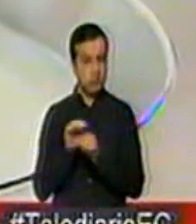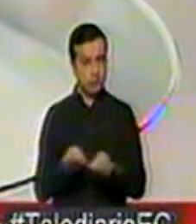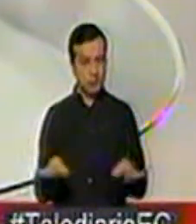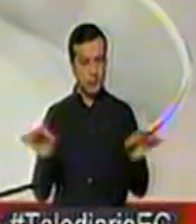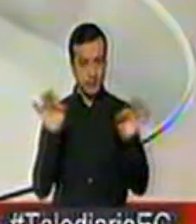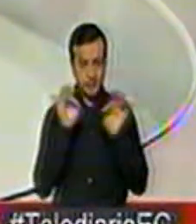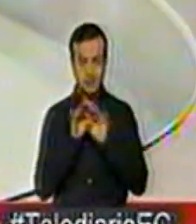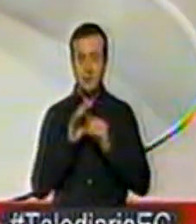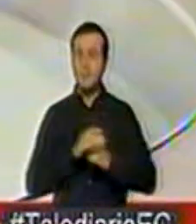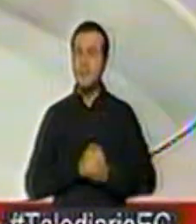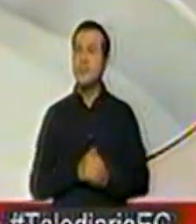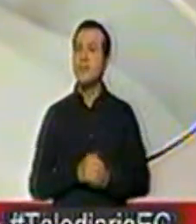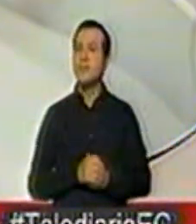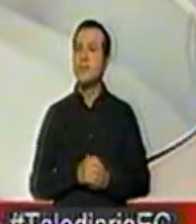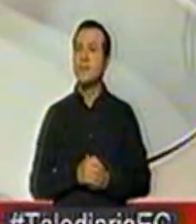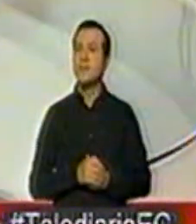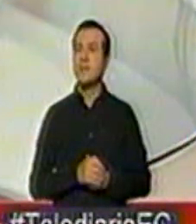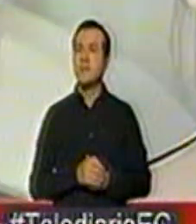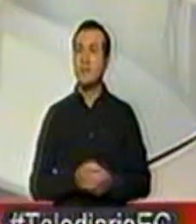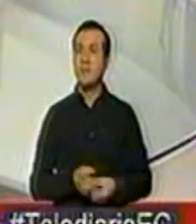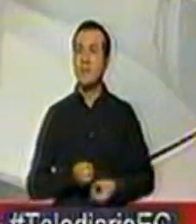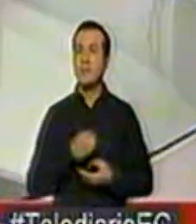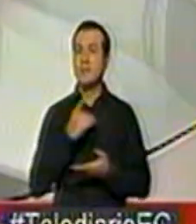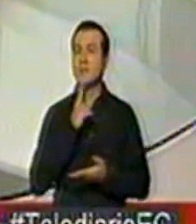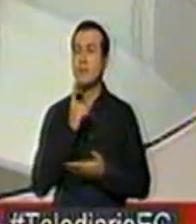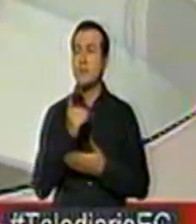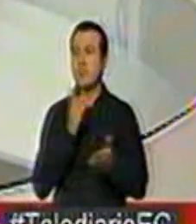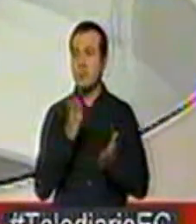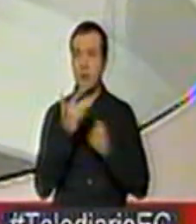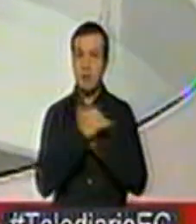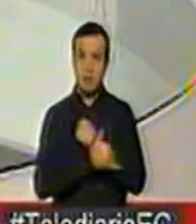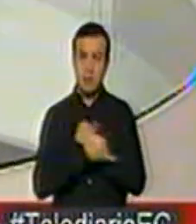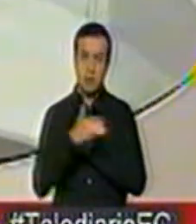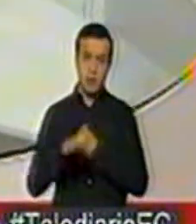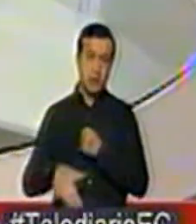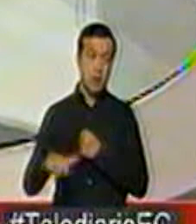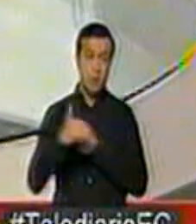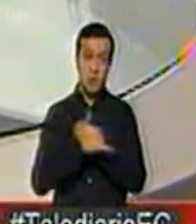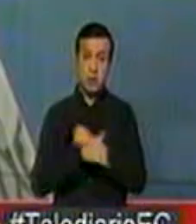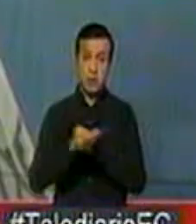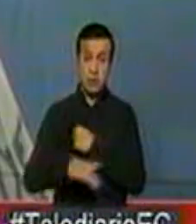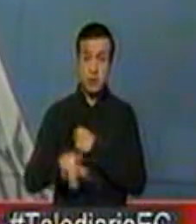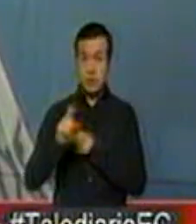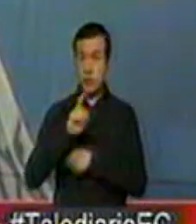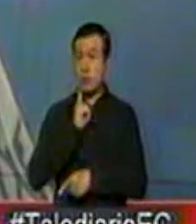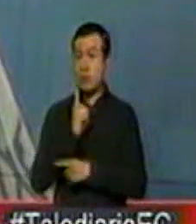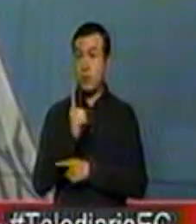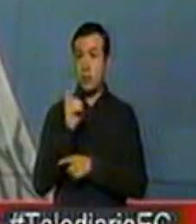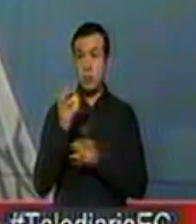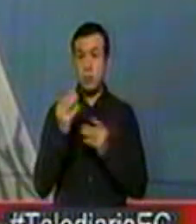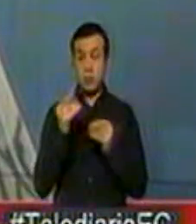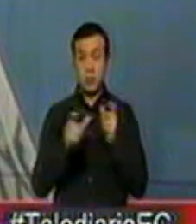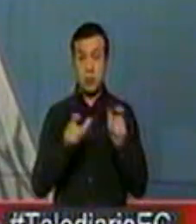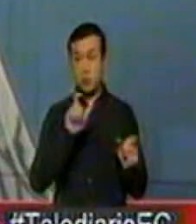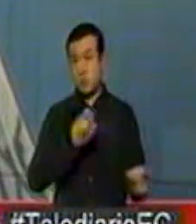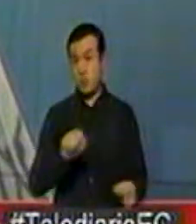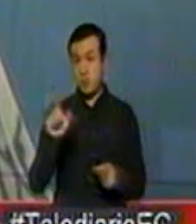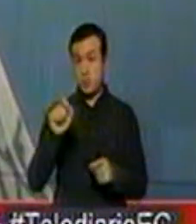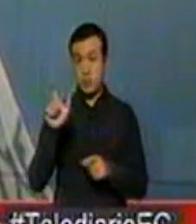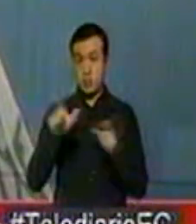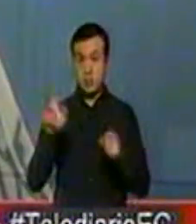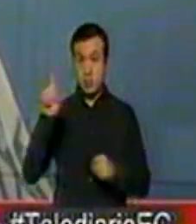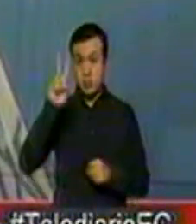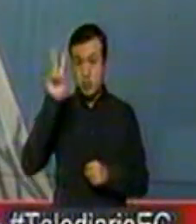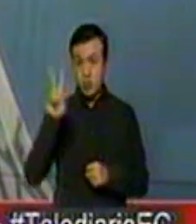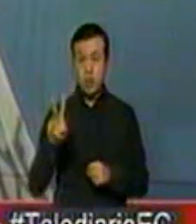poner en conocimiento esta medida, los países vecinos incluso que también tienen un flujo migratorio de ciudadanos